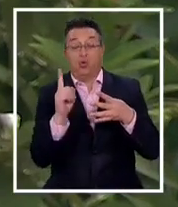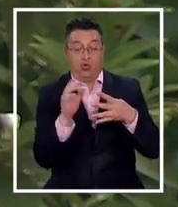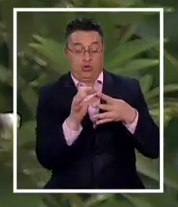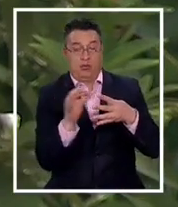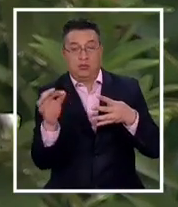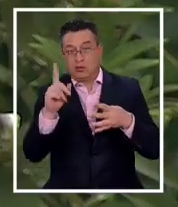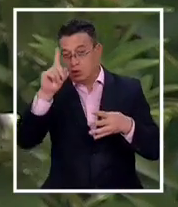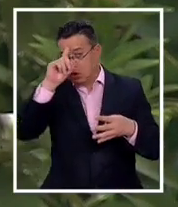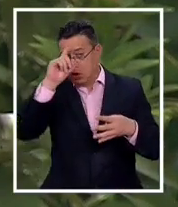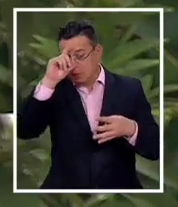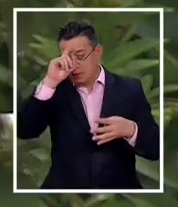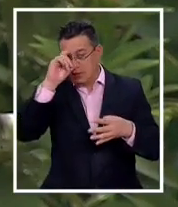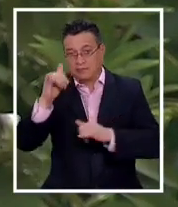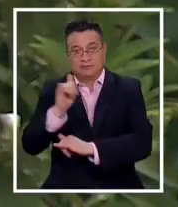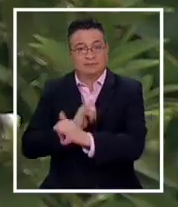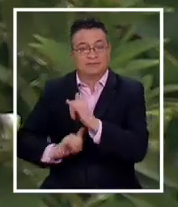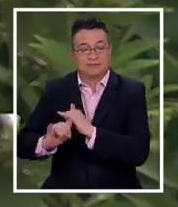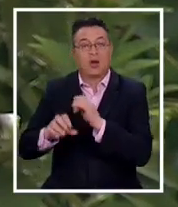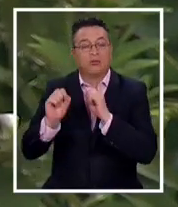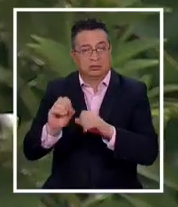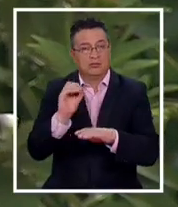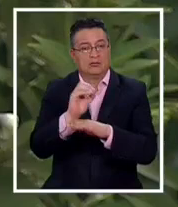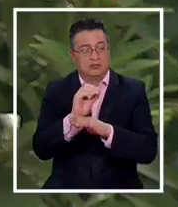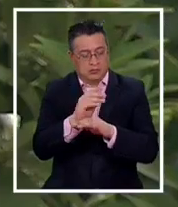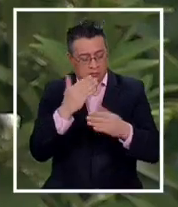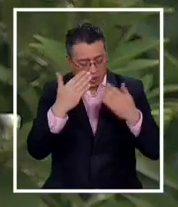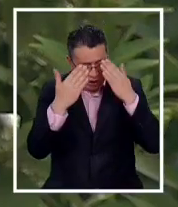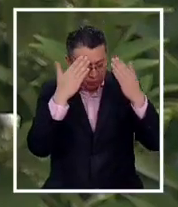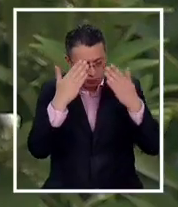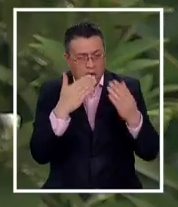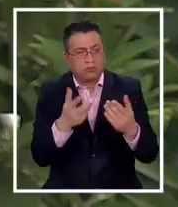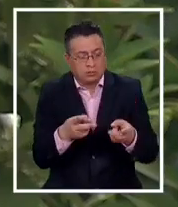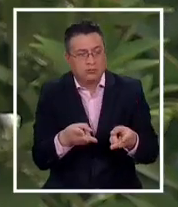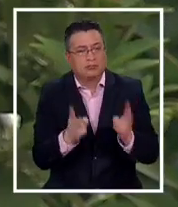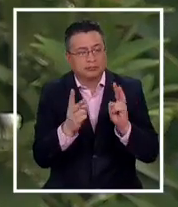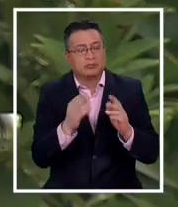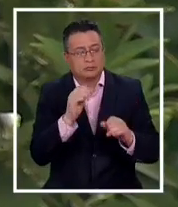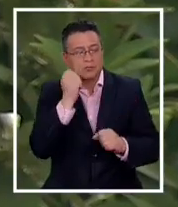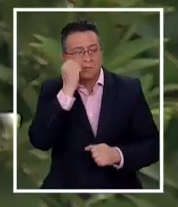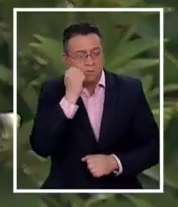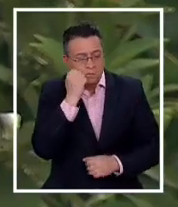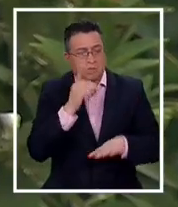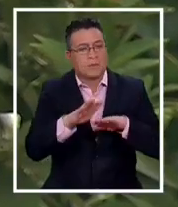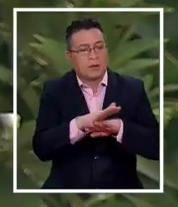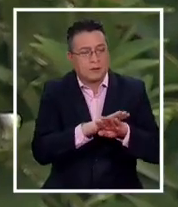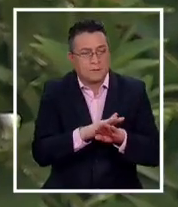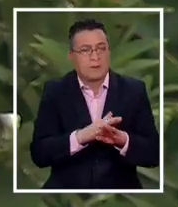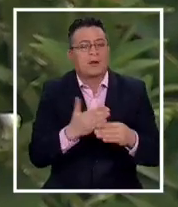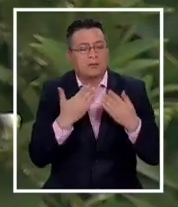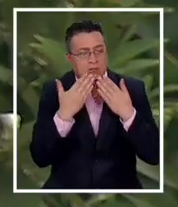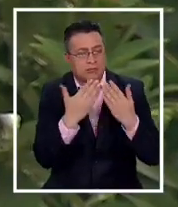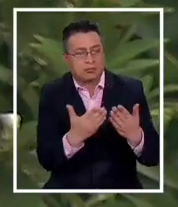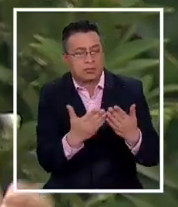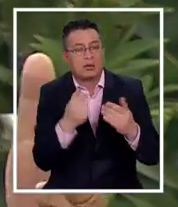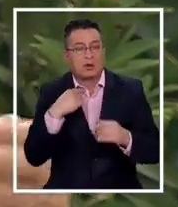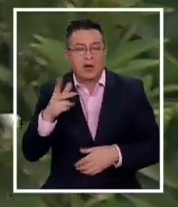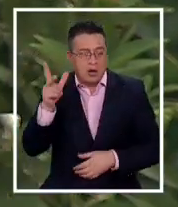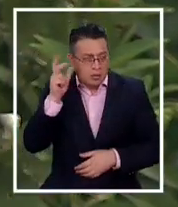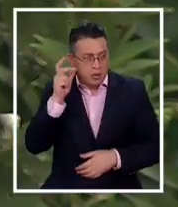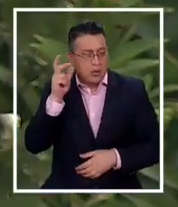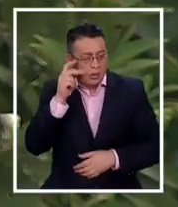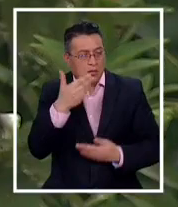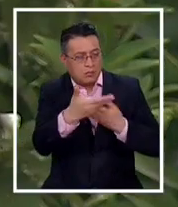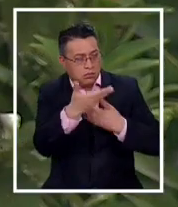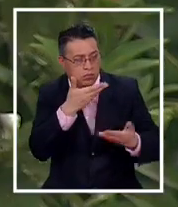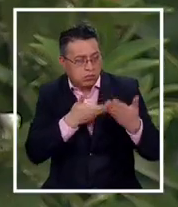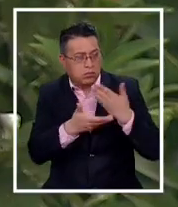el hospital digital, que le provee primero auxilio psicológico, acogimiento, contención, cariño, escucha activa, como